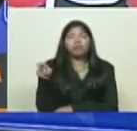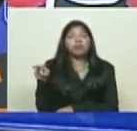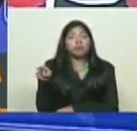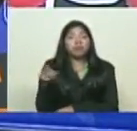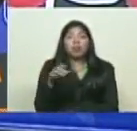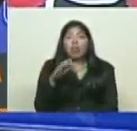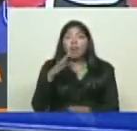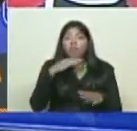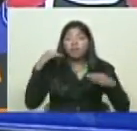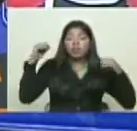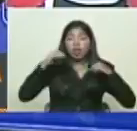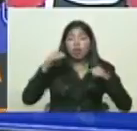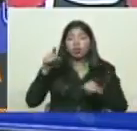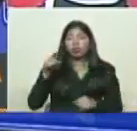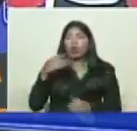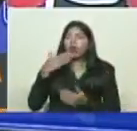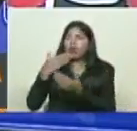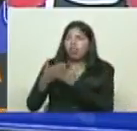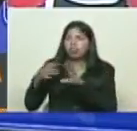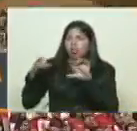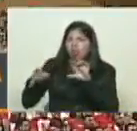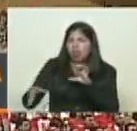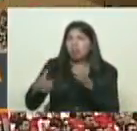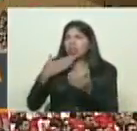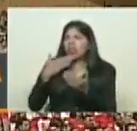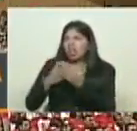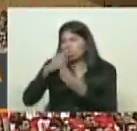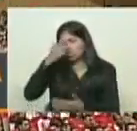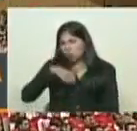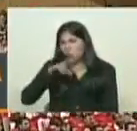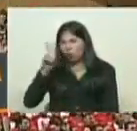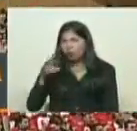de la patria, gracias a usted, presidente.